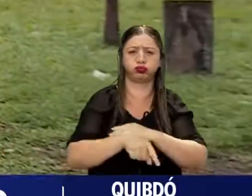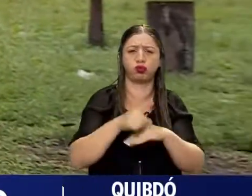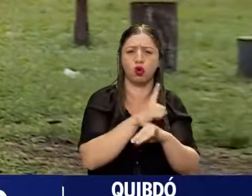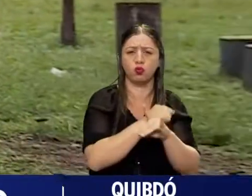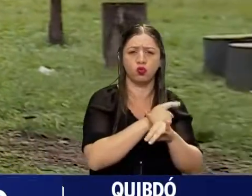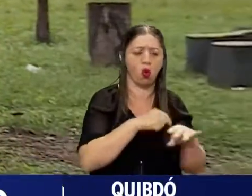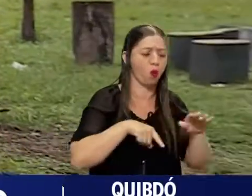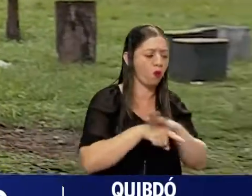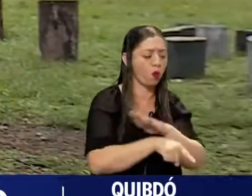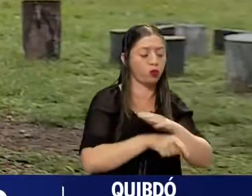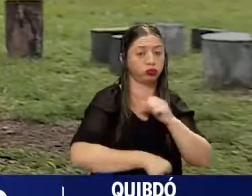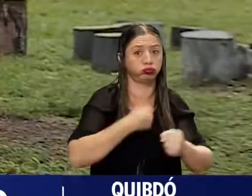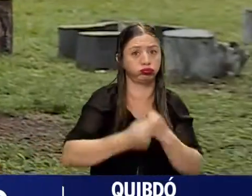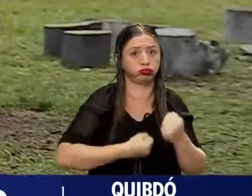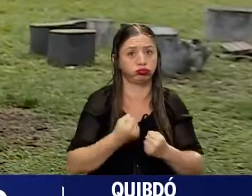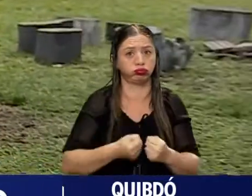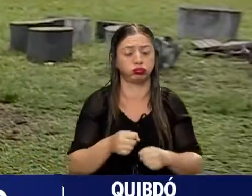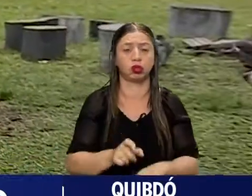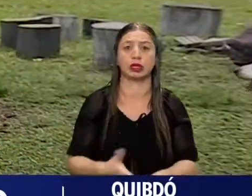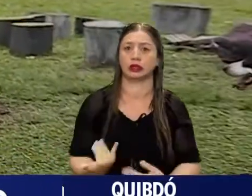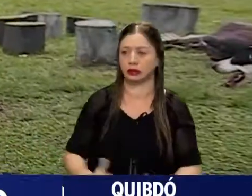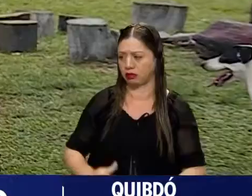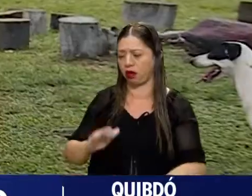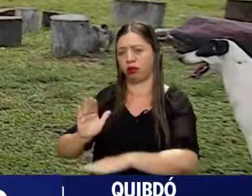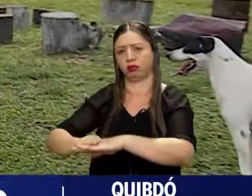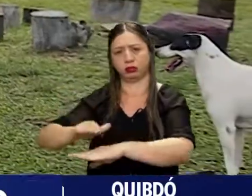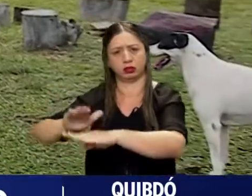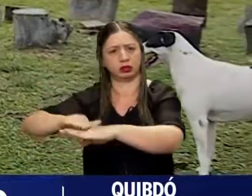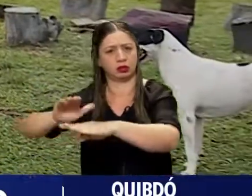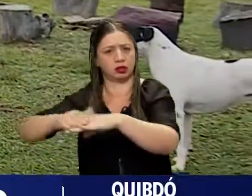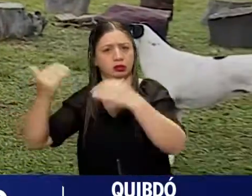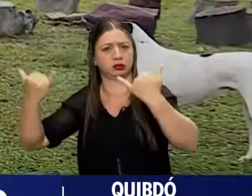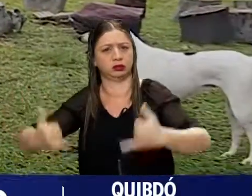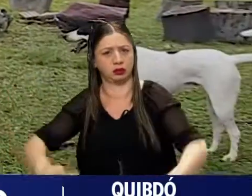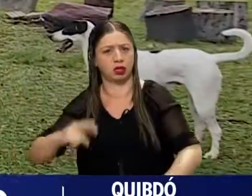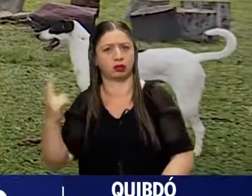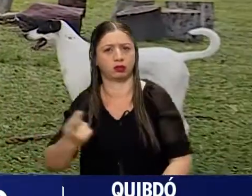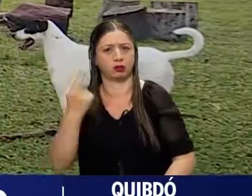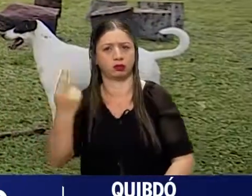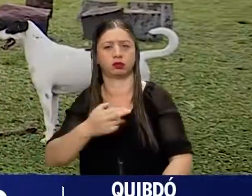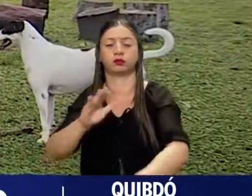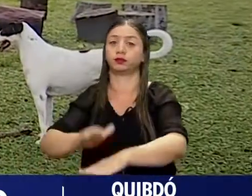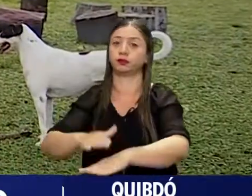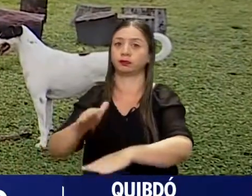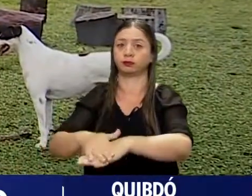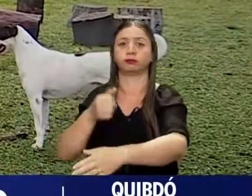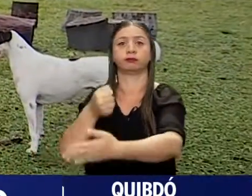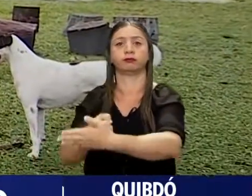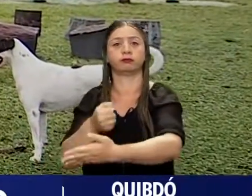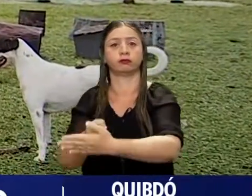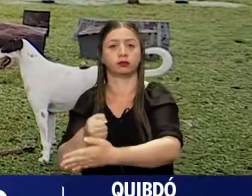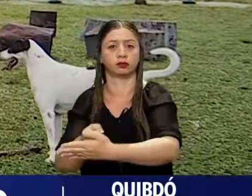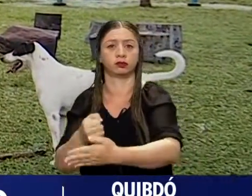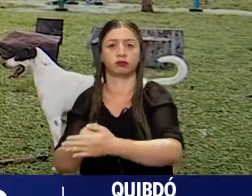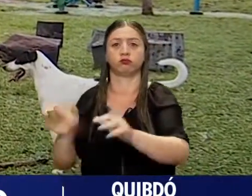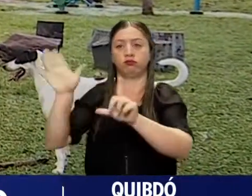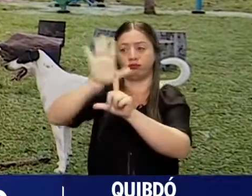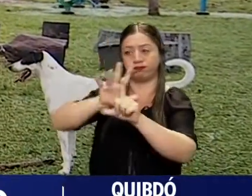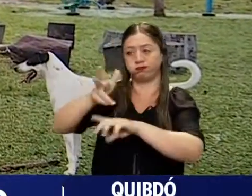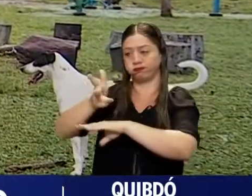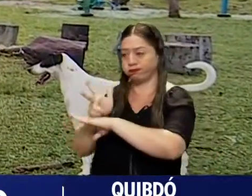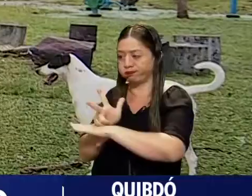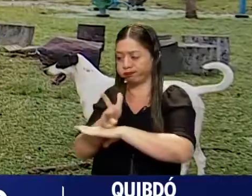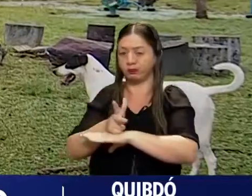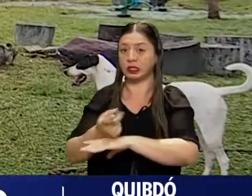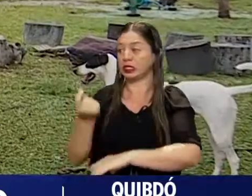durísimo y es una situación que ya habíamos denunciado varias veces y afortunadamente de tanto insistir y de tomar vídeos y testimonio de